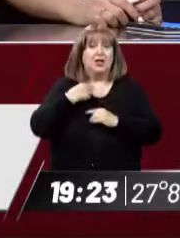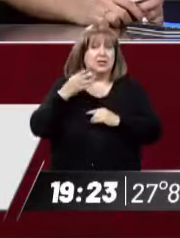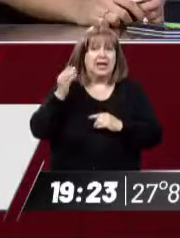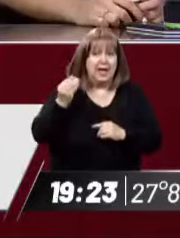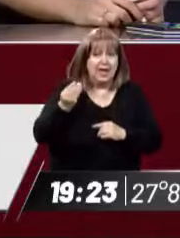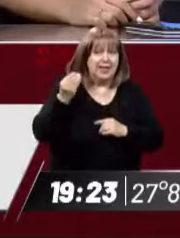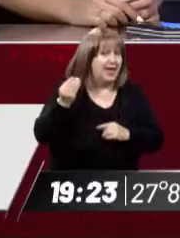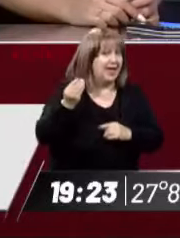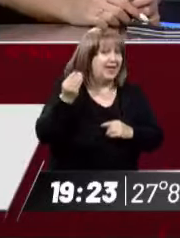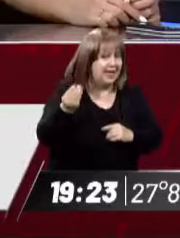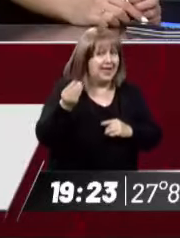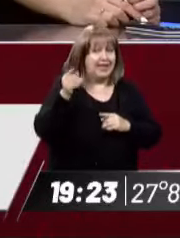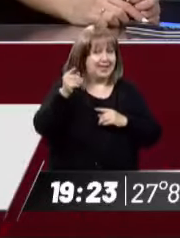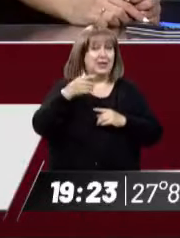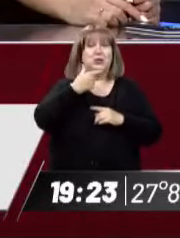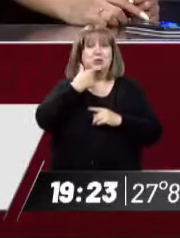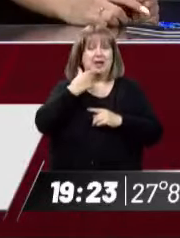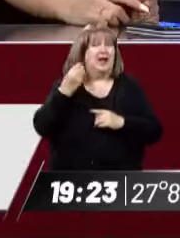los torrinos. No.